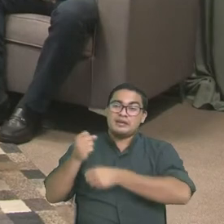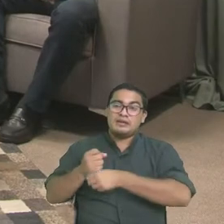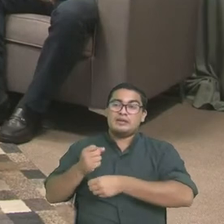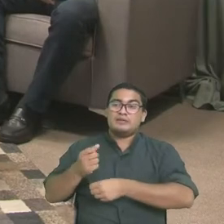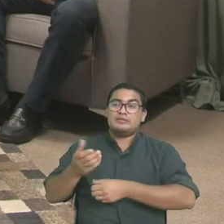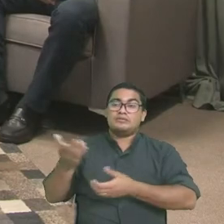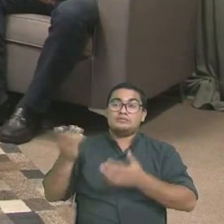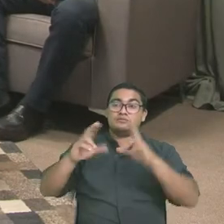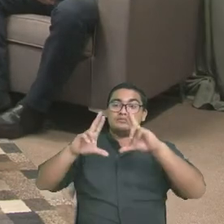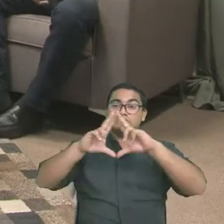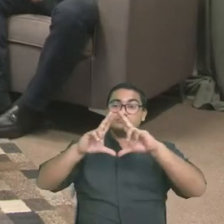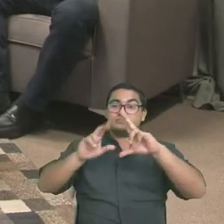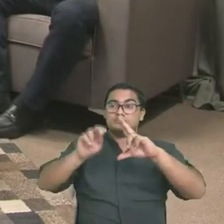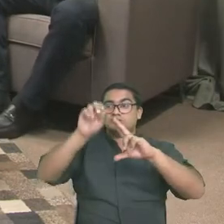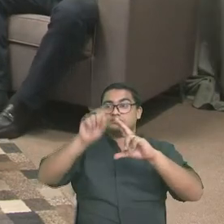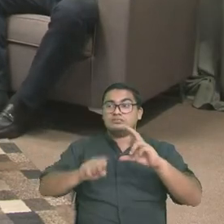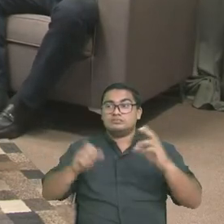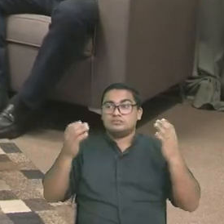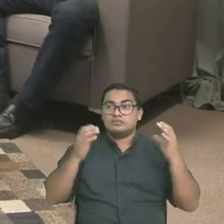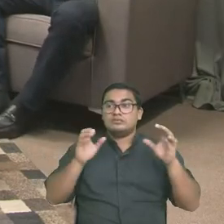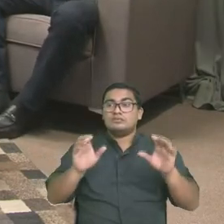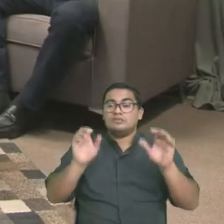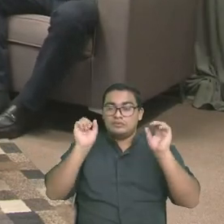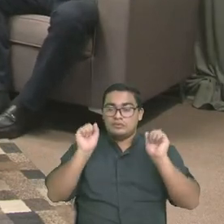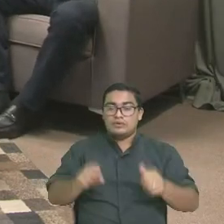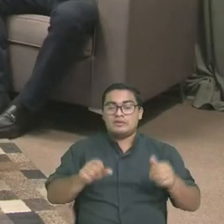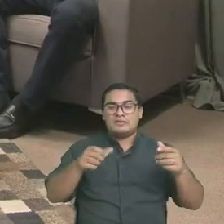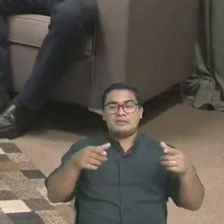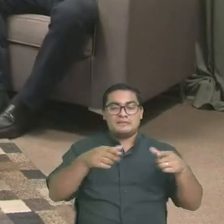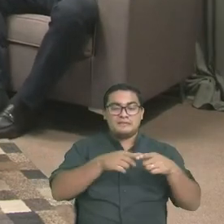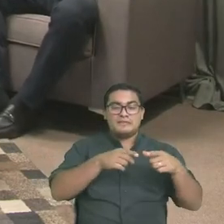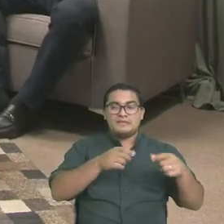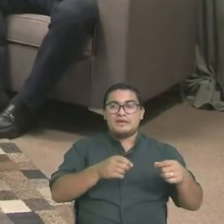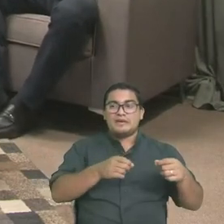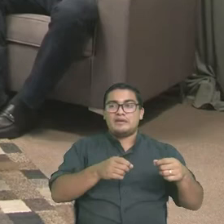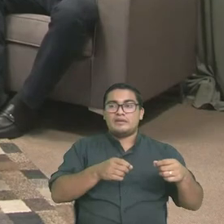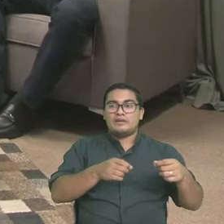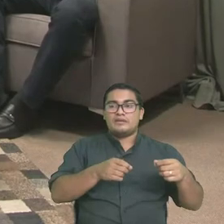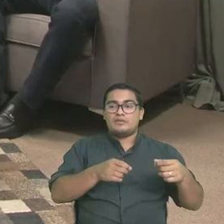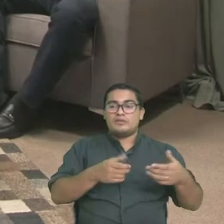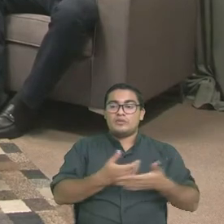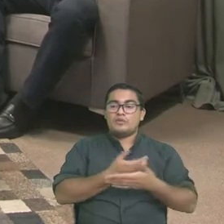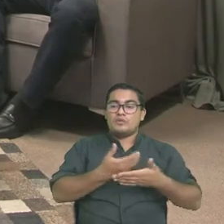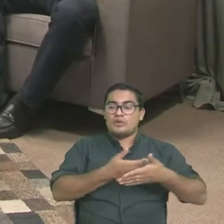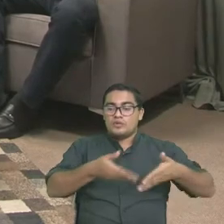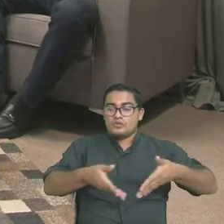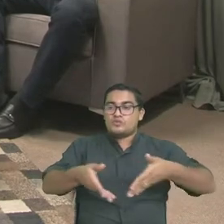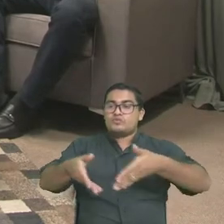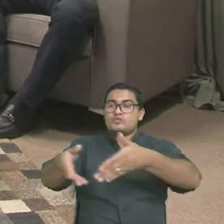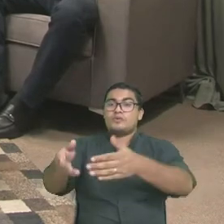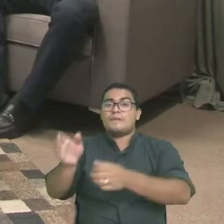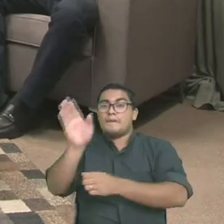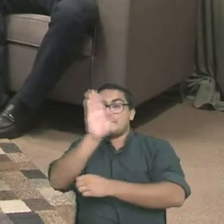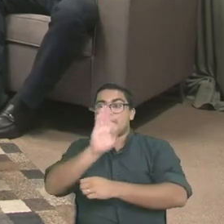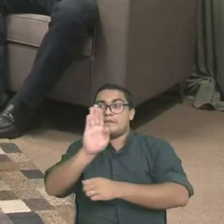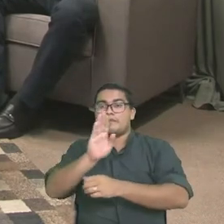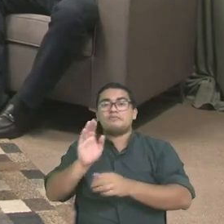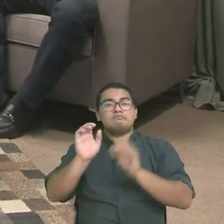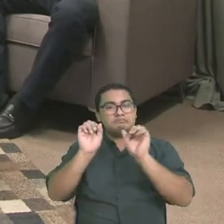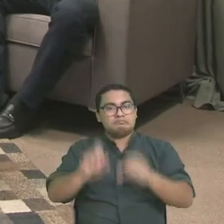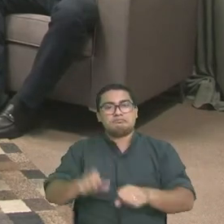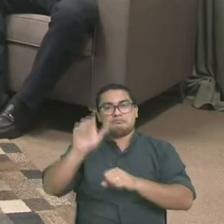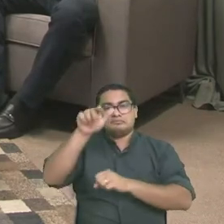republicana la costa Caribe para ser comunicada por tierra con el Pacífico. Y solo pudo ser con el gobierno de reconciliación y unidad